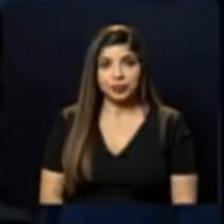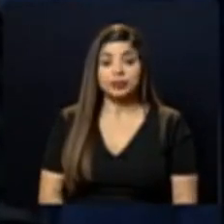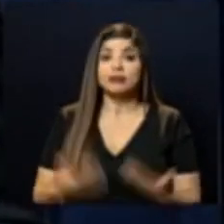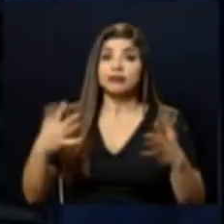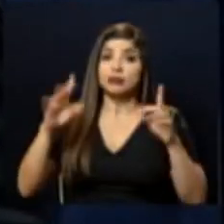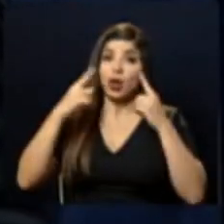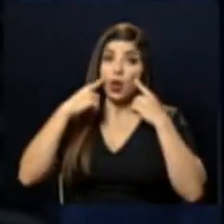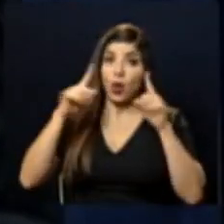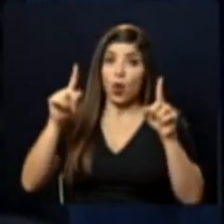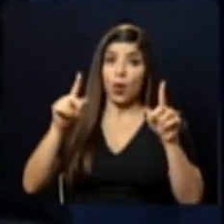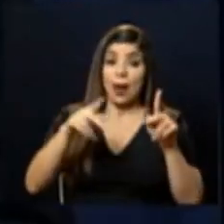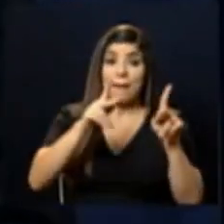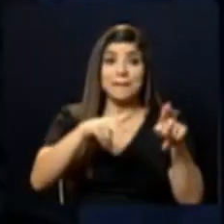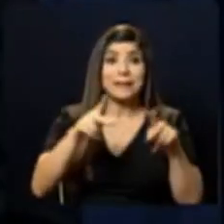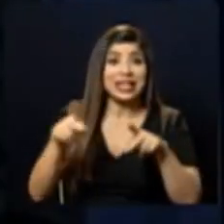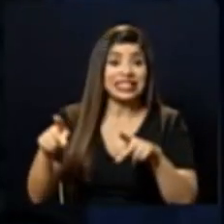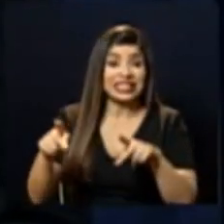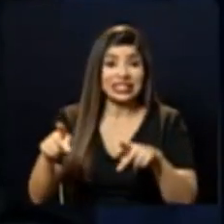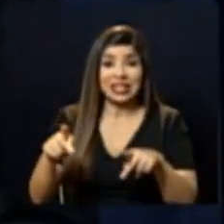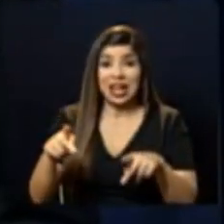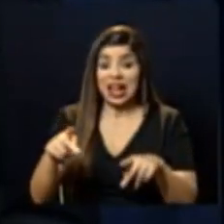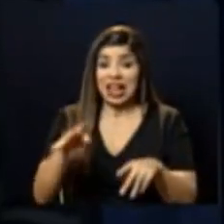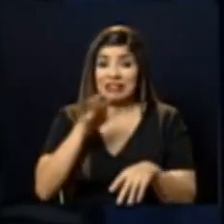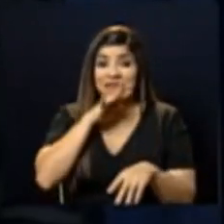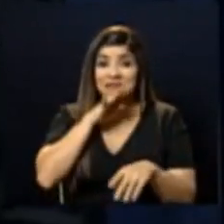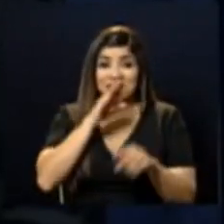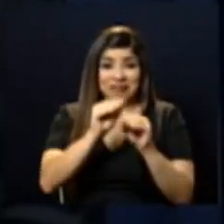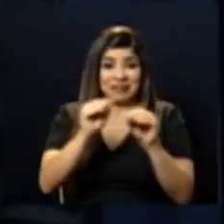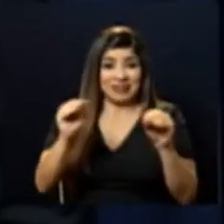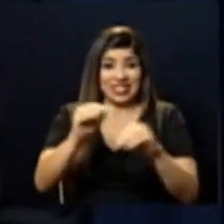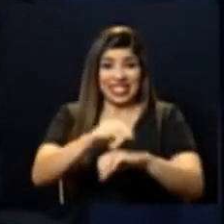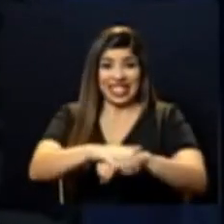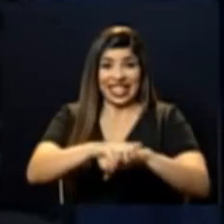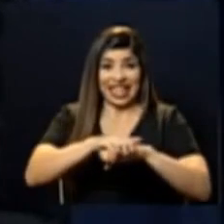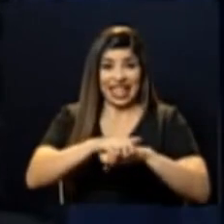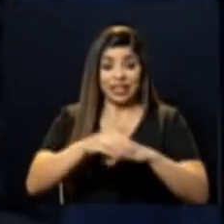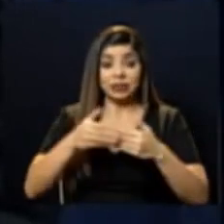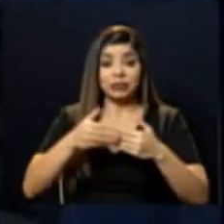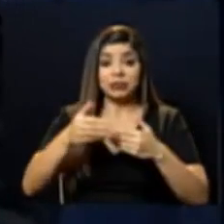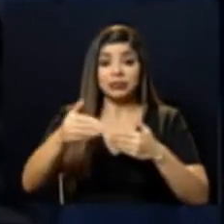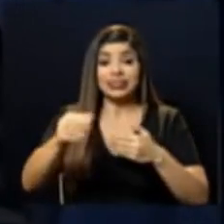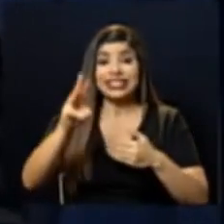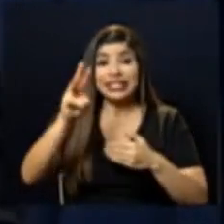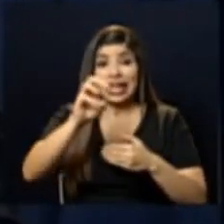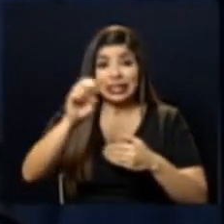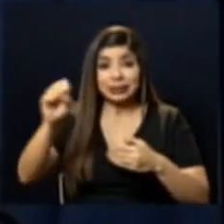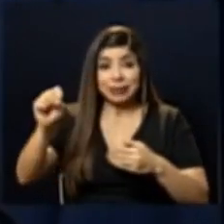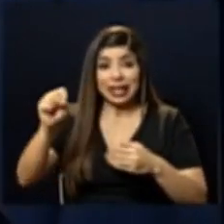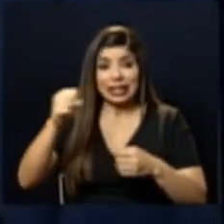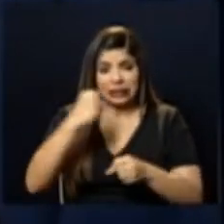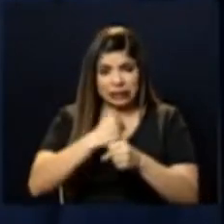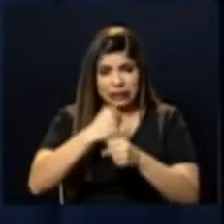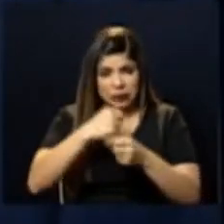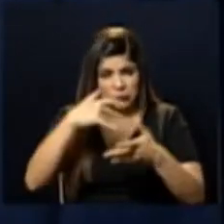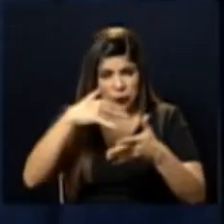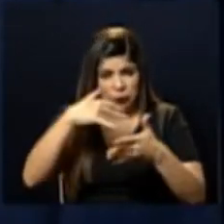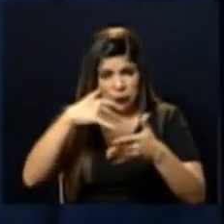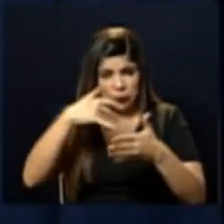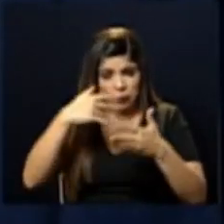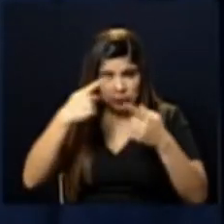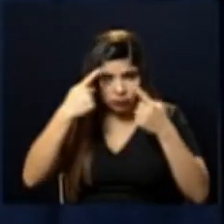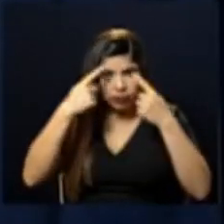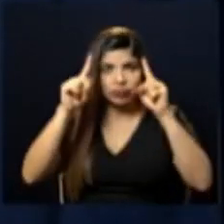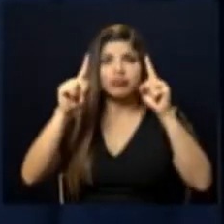Se ha logrado que personas que no tenían dominio del inglés en 6 meses de trabajo intensivo